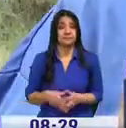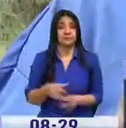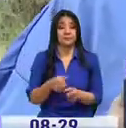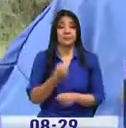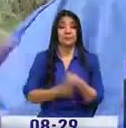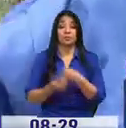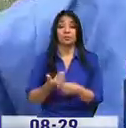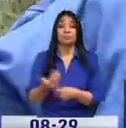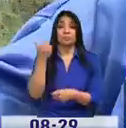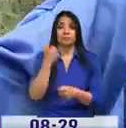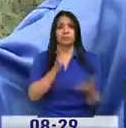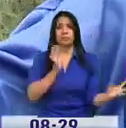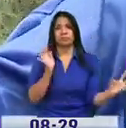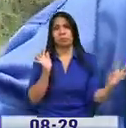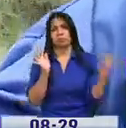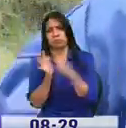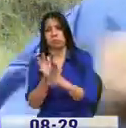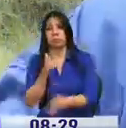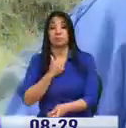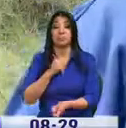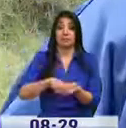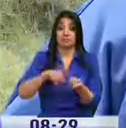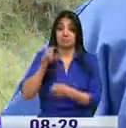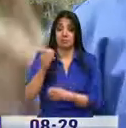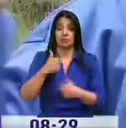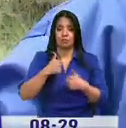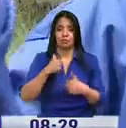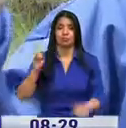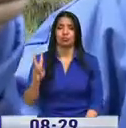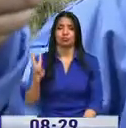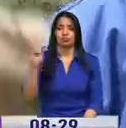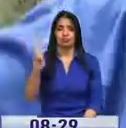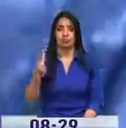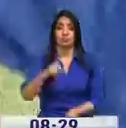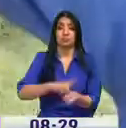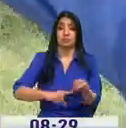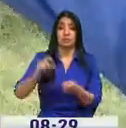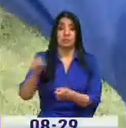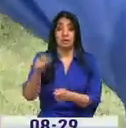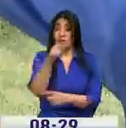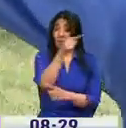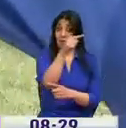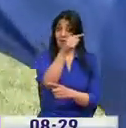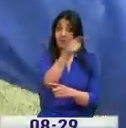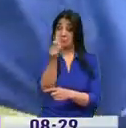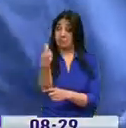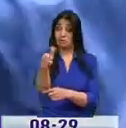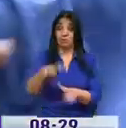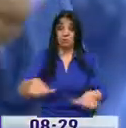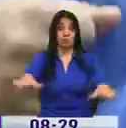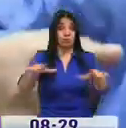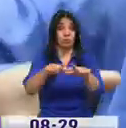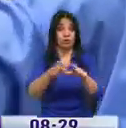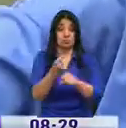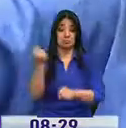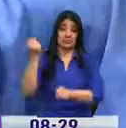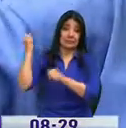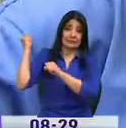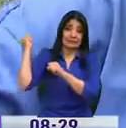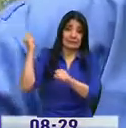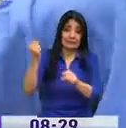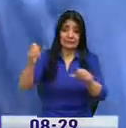fuimos agredidos porque llegamos mi hermano Luis Fernando y yo, y entonces ahí a mi hermano lo cogieron en esa parte de ahí con unos machetes y todo